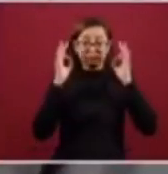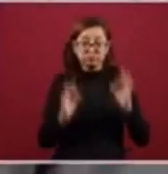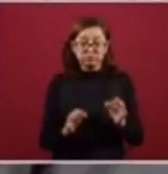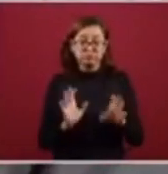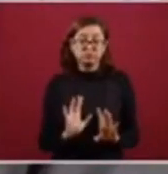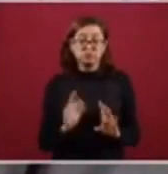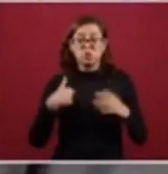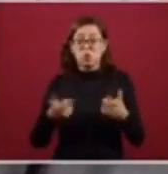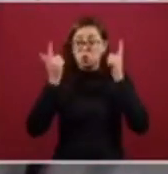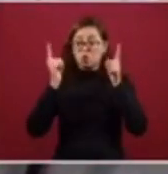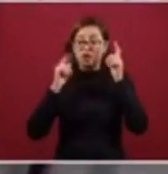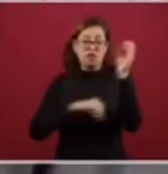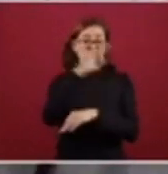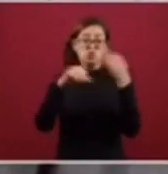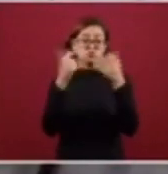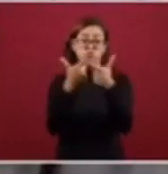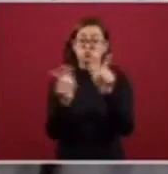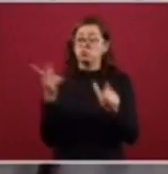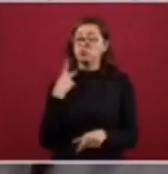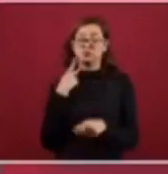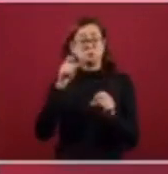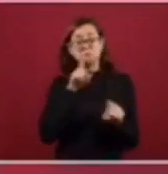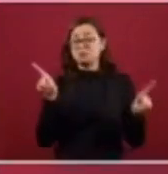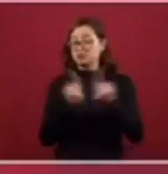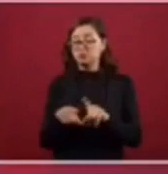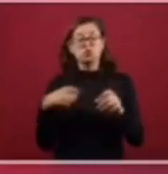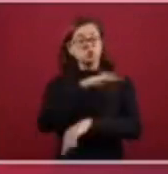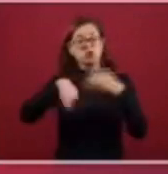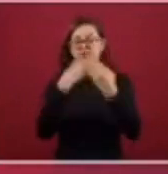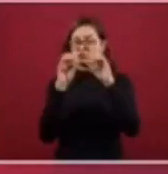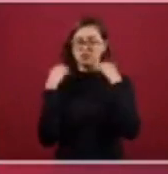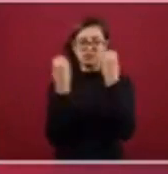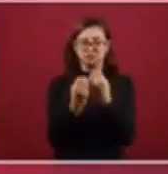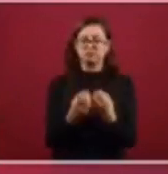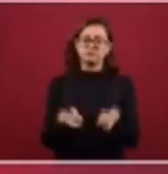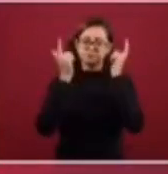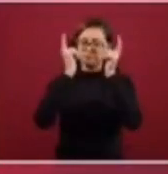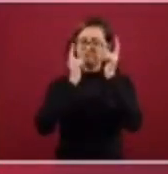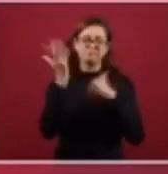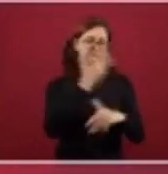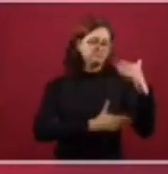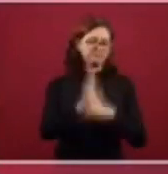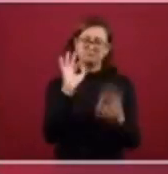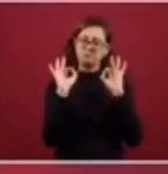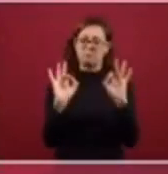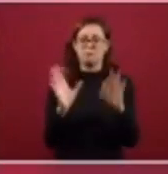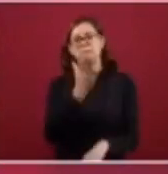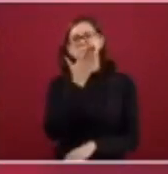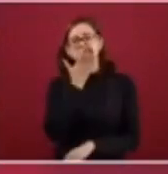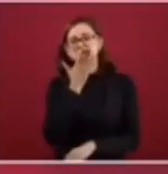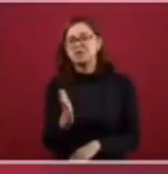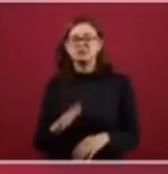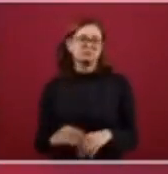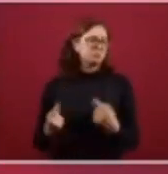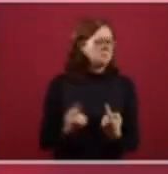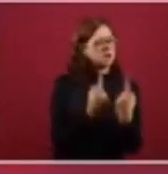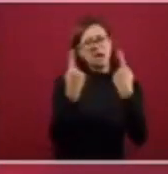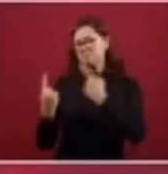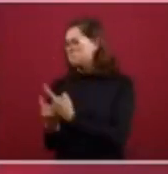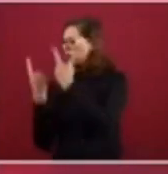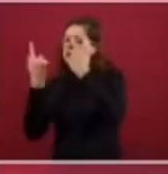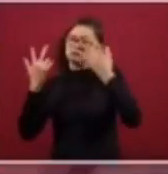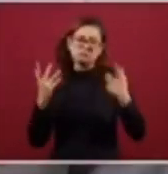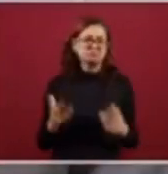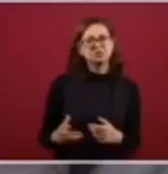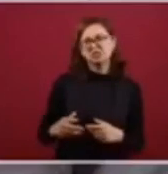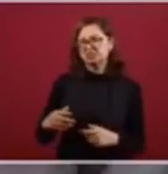Incluso eso le deseo a todos los partidos, a todas las organizaciones, que les vaya muy bien, que no haya divisiones, que no